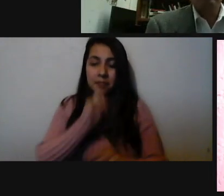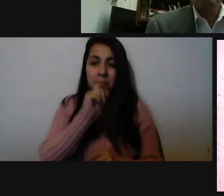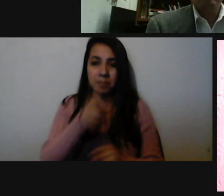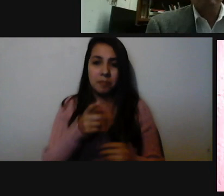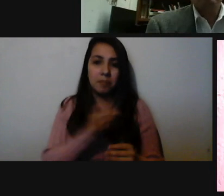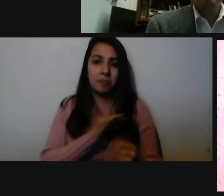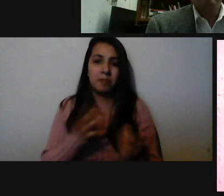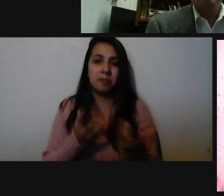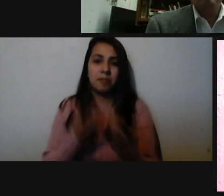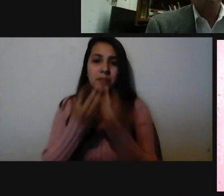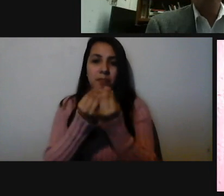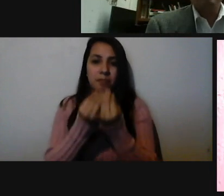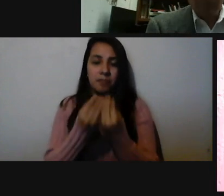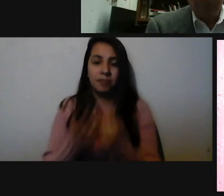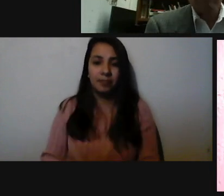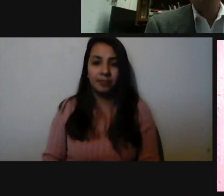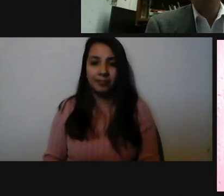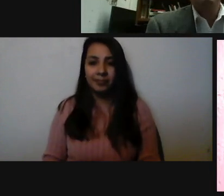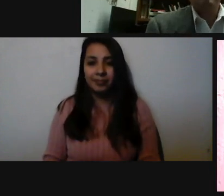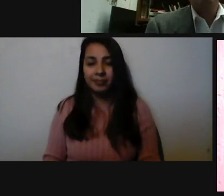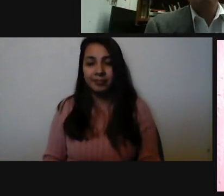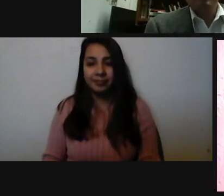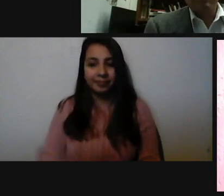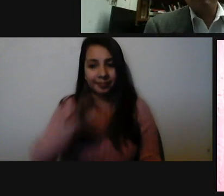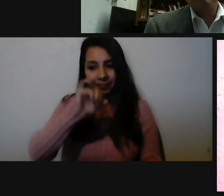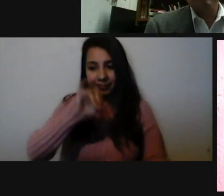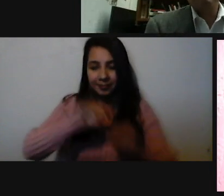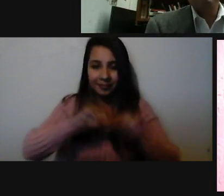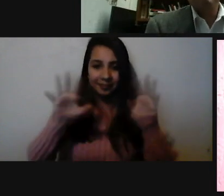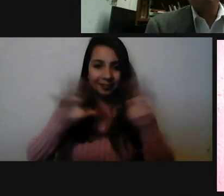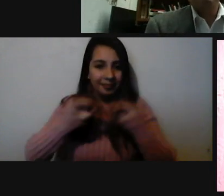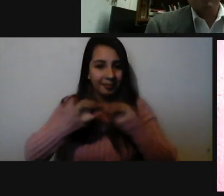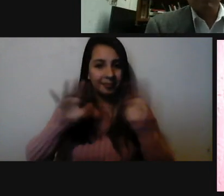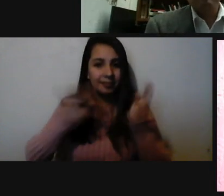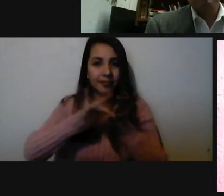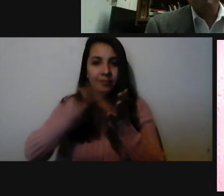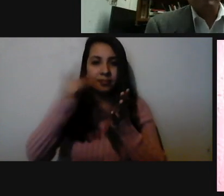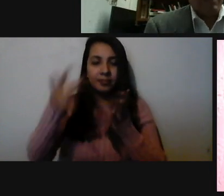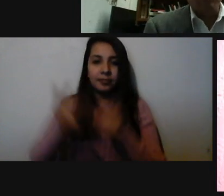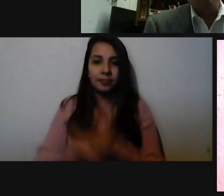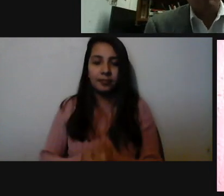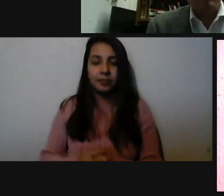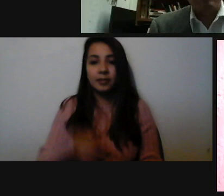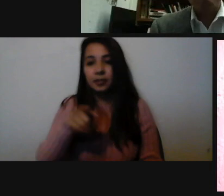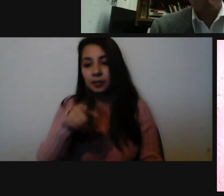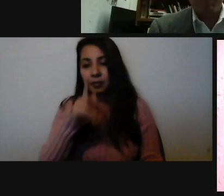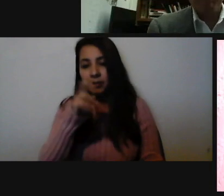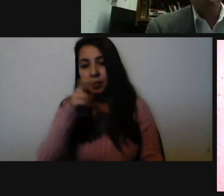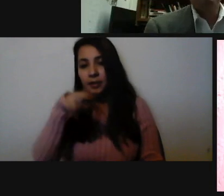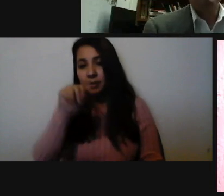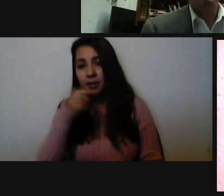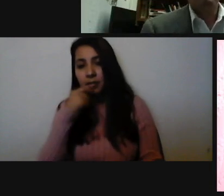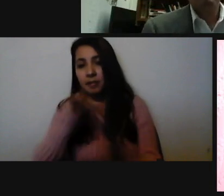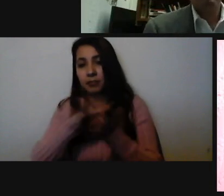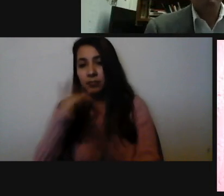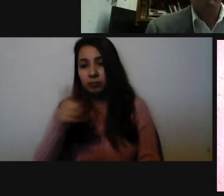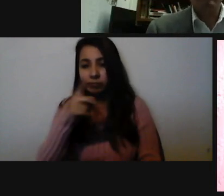espero poder visitarte y platicar justamente de esto que decías de colaboración. Absolutamente. Bernie Peña dice,